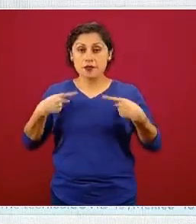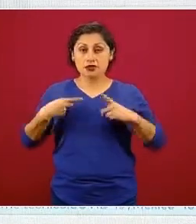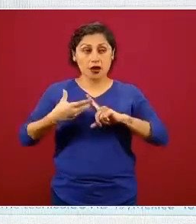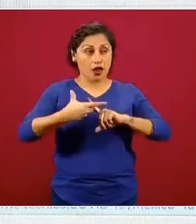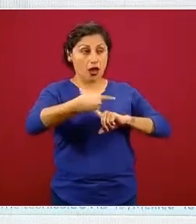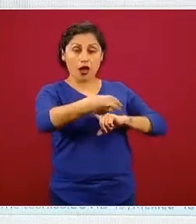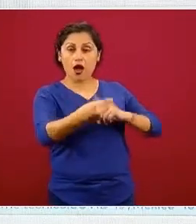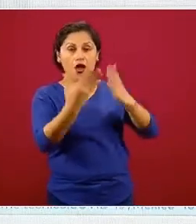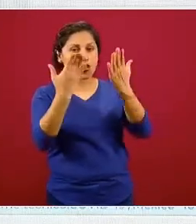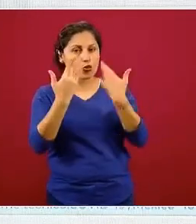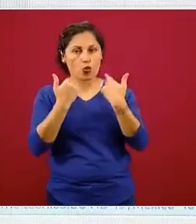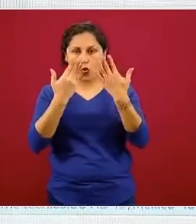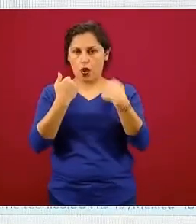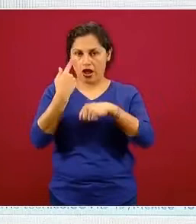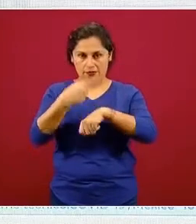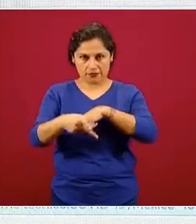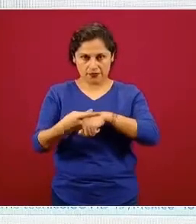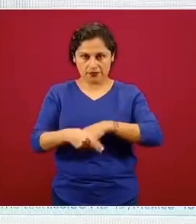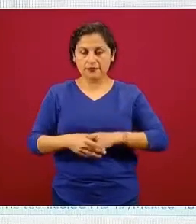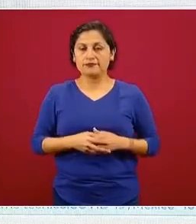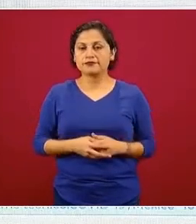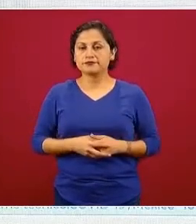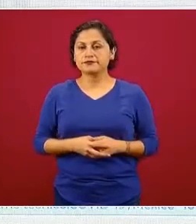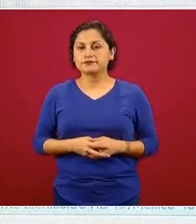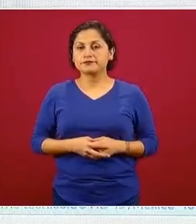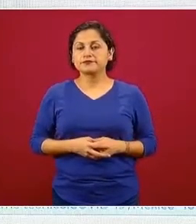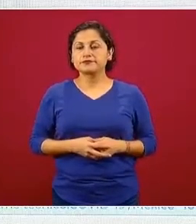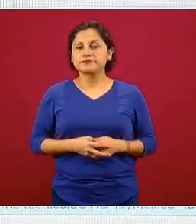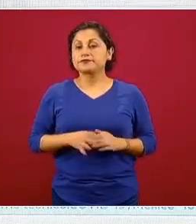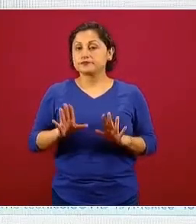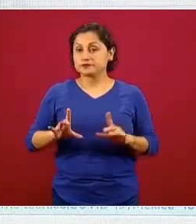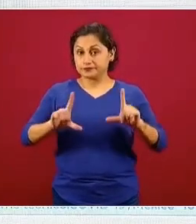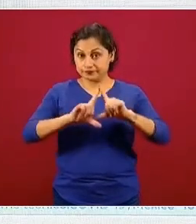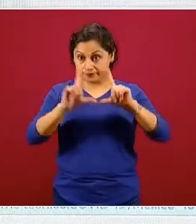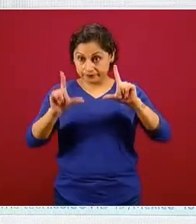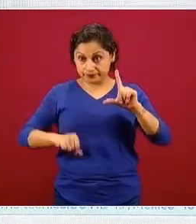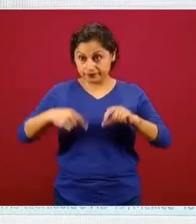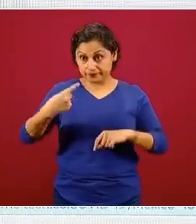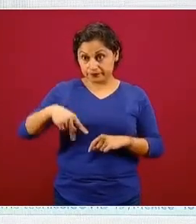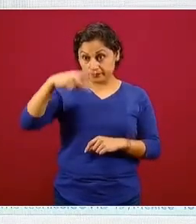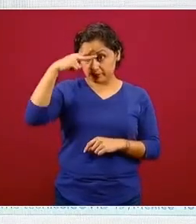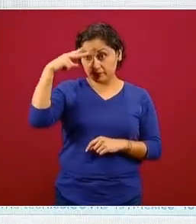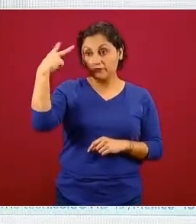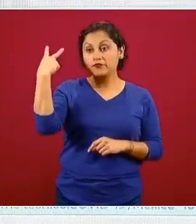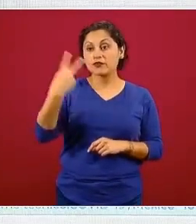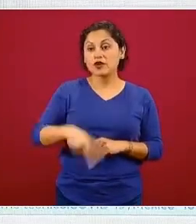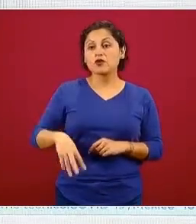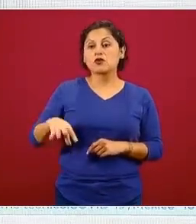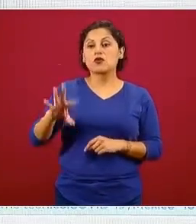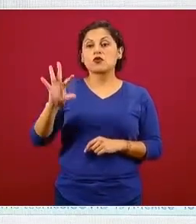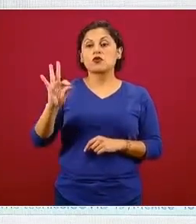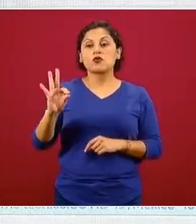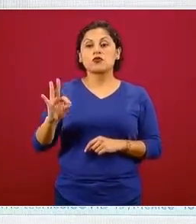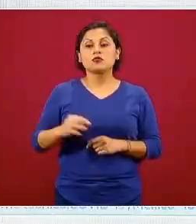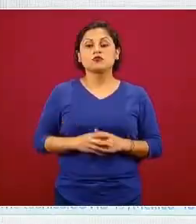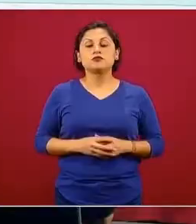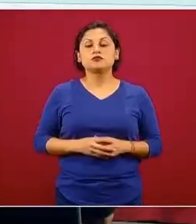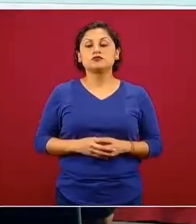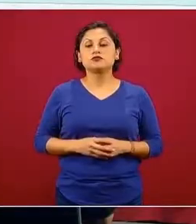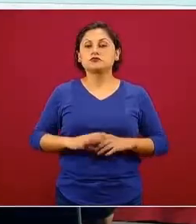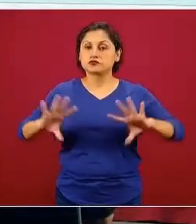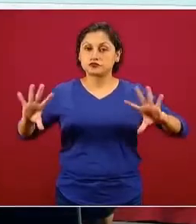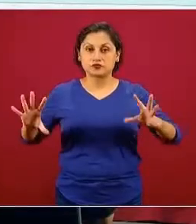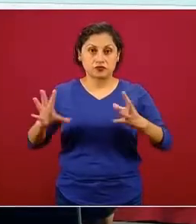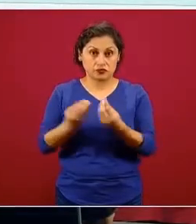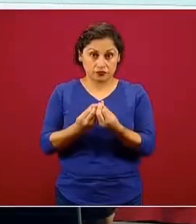De estos 300,000 casos confirmados que tenemos en México, o la enorme cantidad de 15 millones